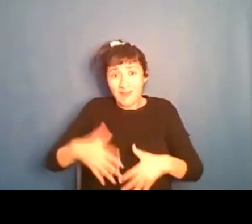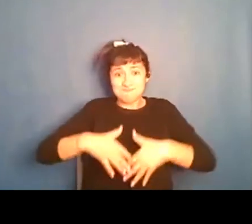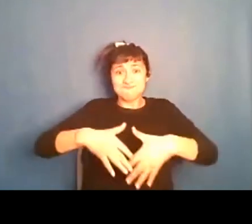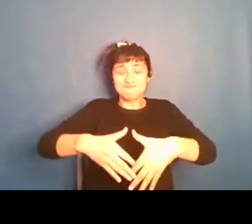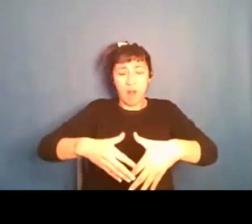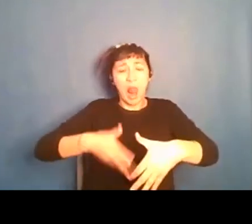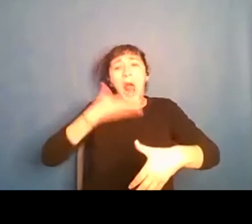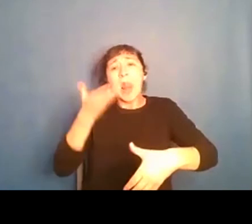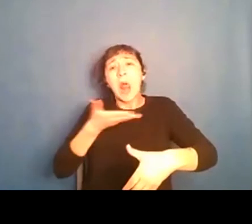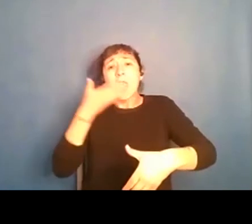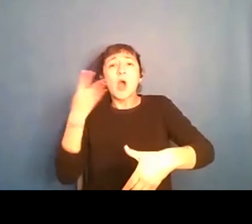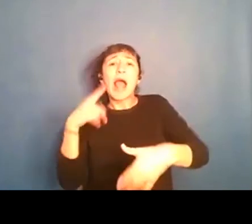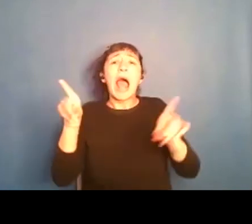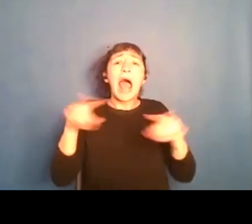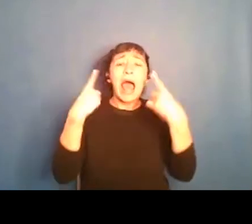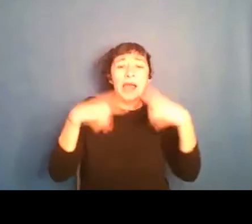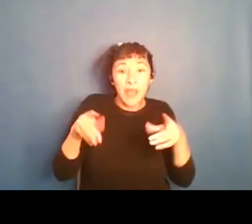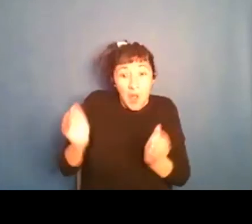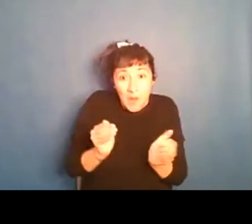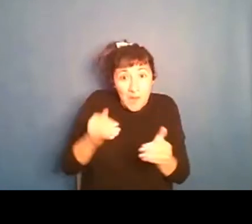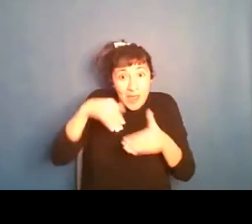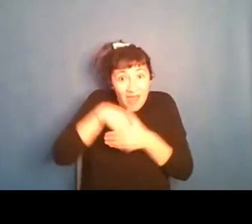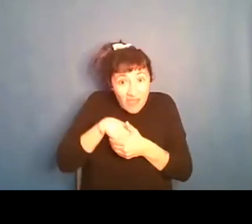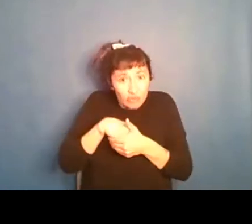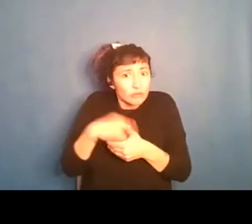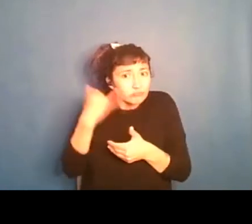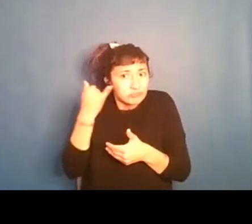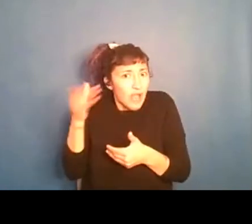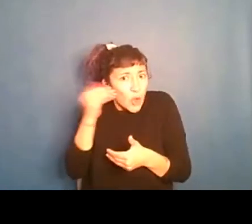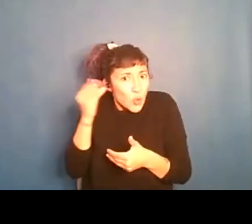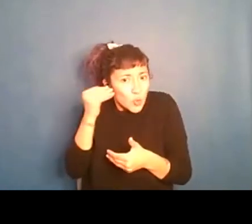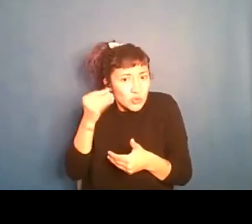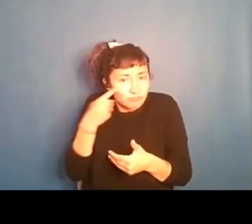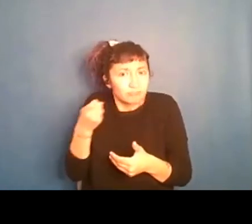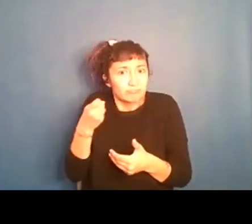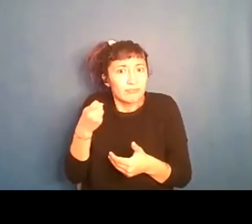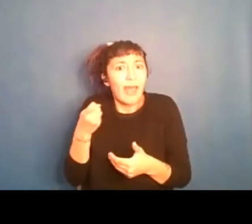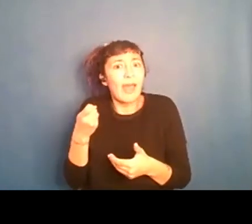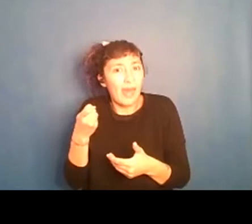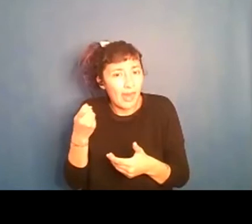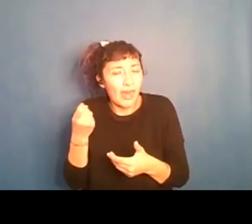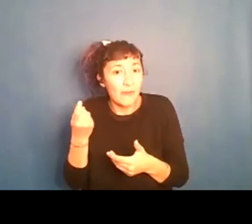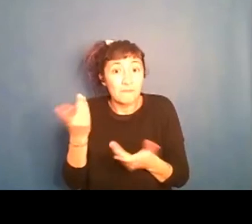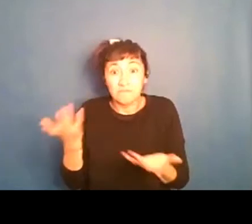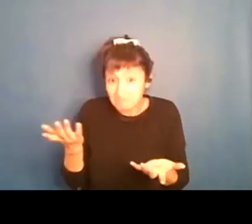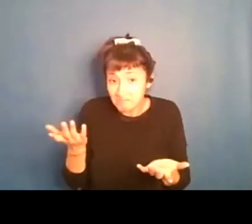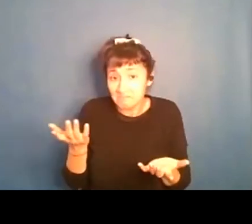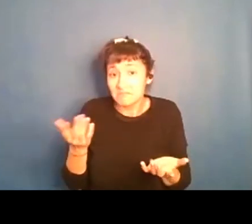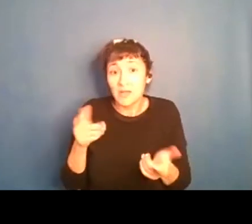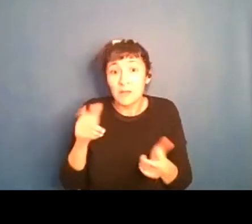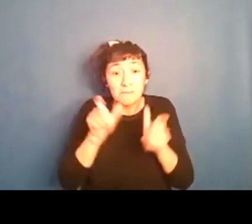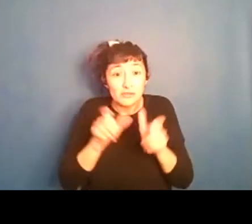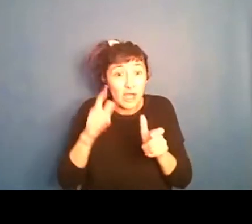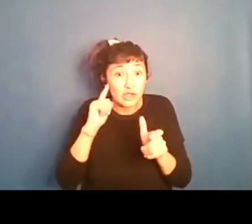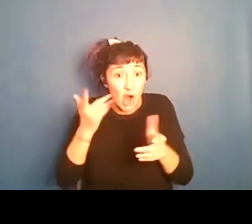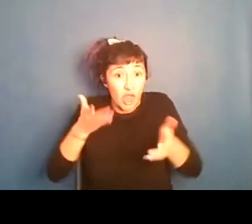de la panza, está escuchando, está percibiendo. Entonces, un niño, una niña, personas sordas, que nacemos